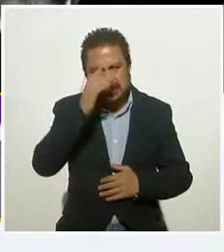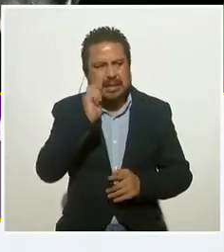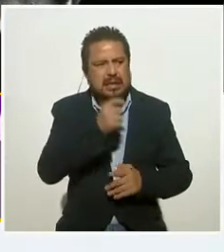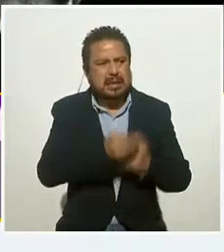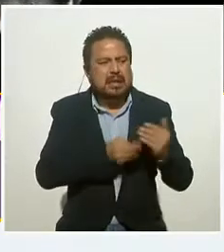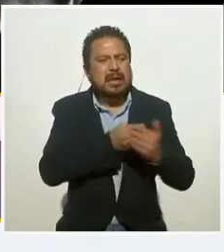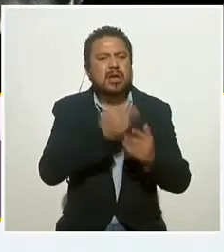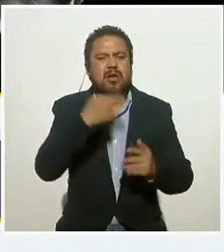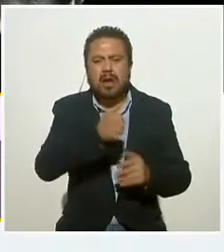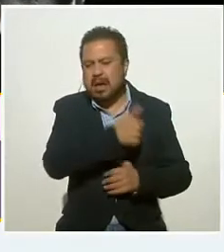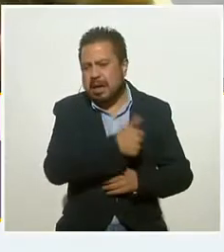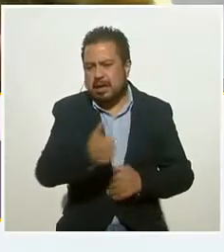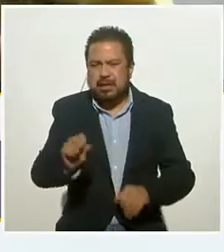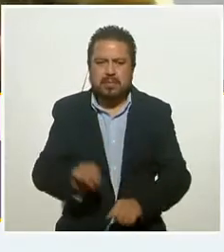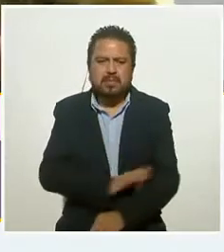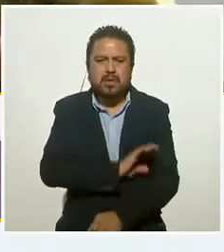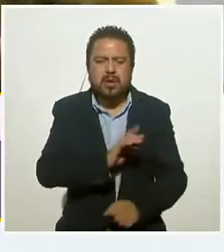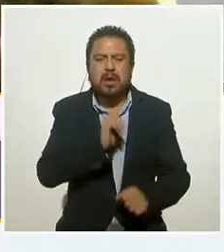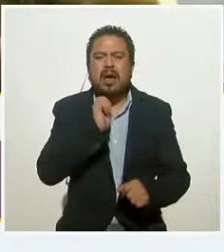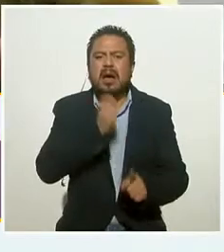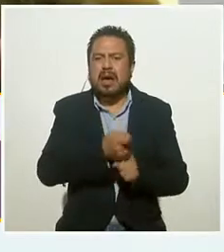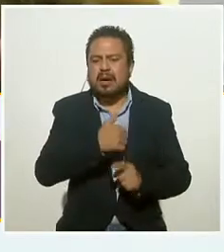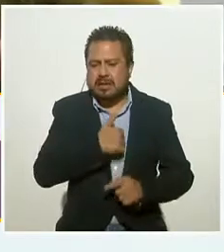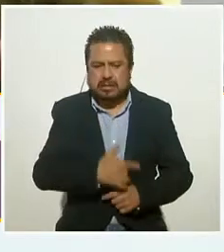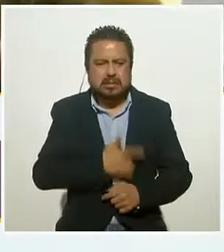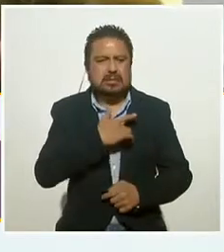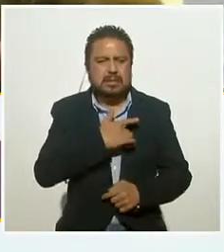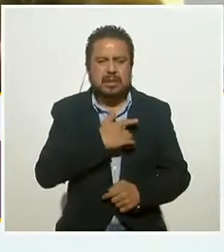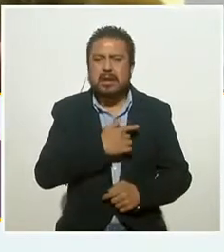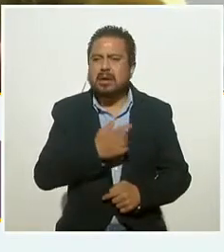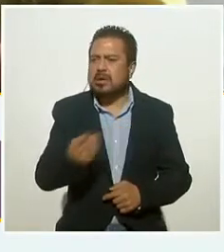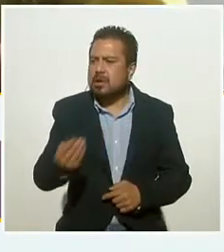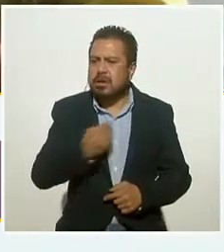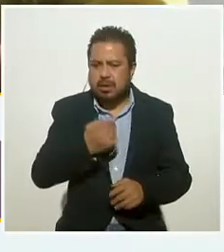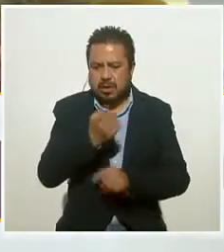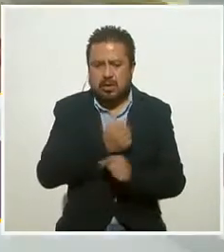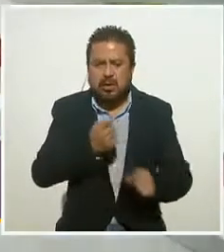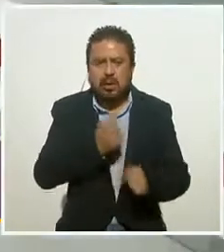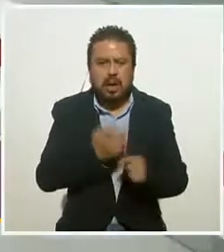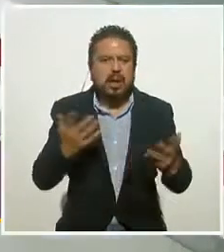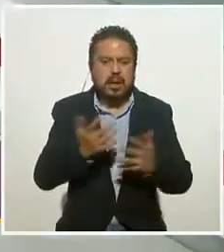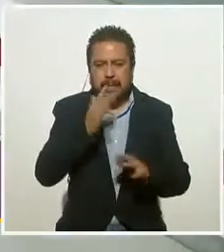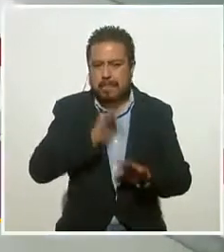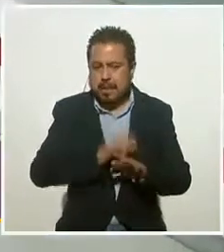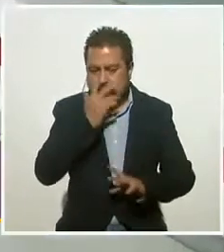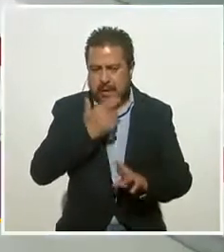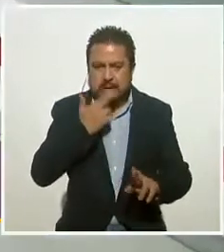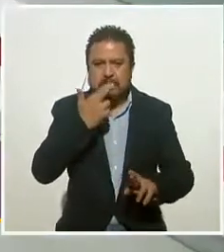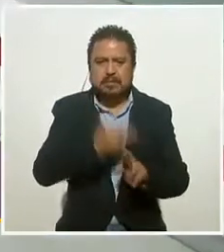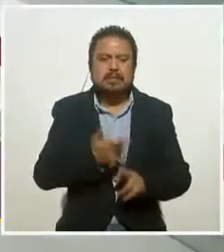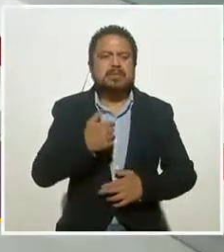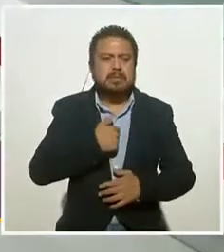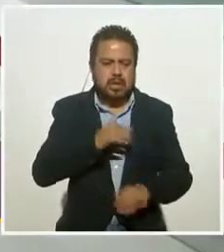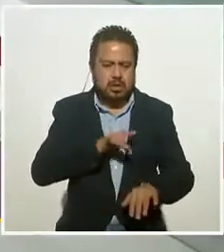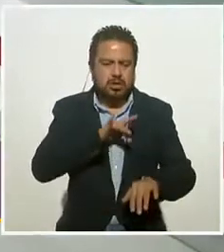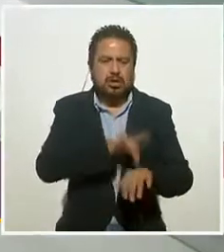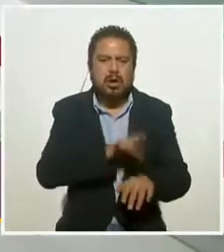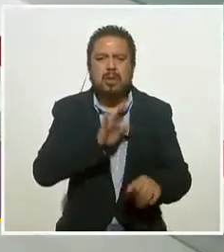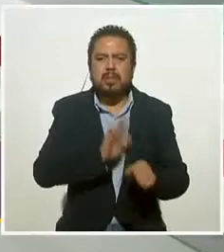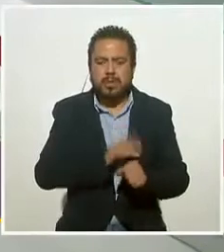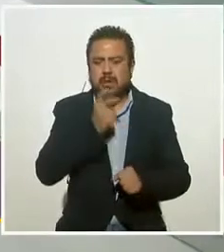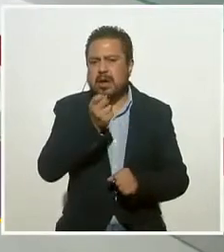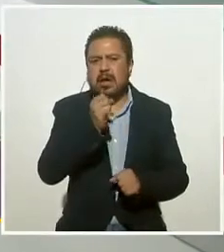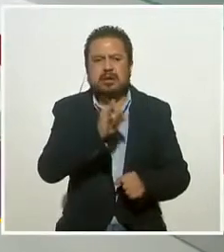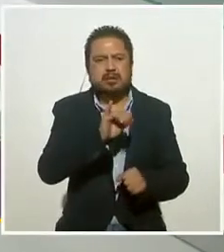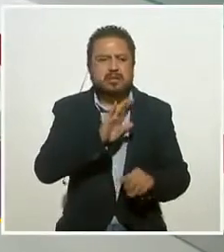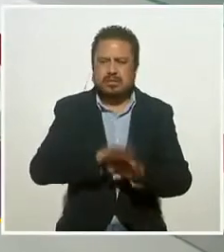el nombre a cada emoción y a lo que estoy sintiendo nos da la oportunidad de hacerme responsable de lo que a mí me toca, por lo que así no